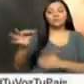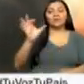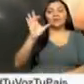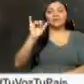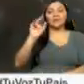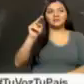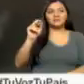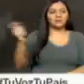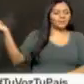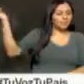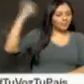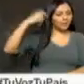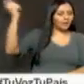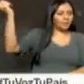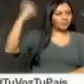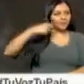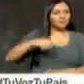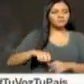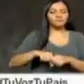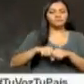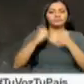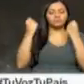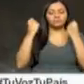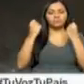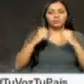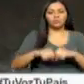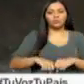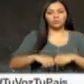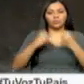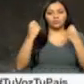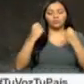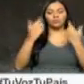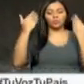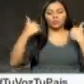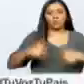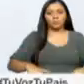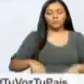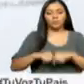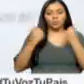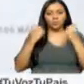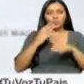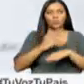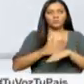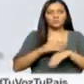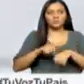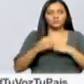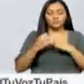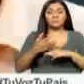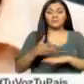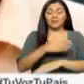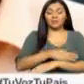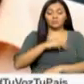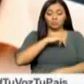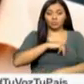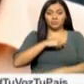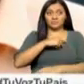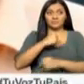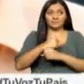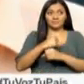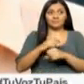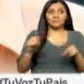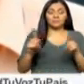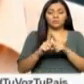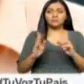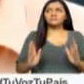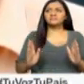agredido físicamente por los manifestantes, provocándole lesiones en el cuerpo. Antes de la institución pública del municipio, pusieron ahí,